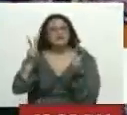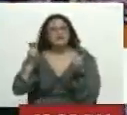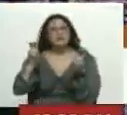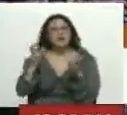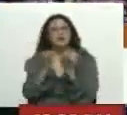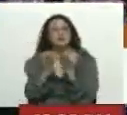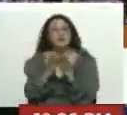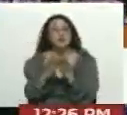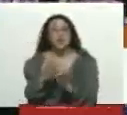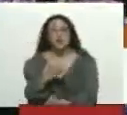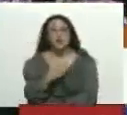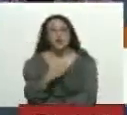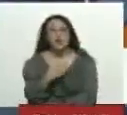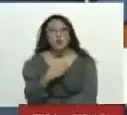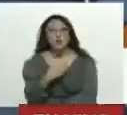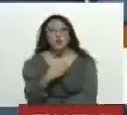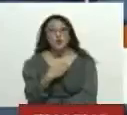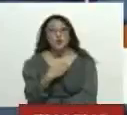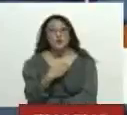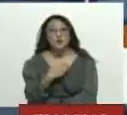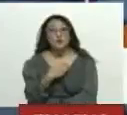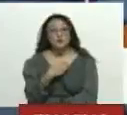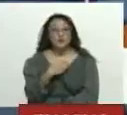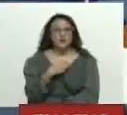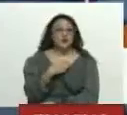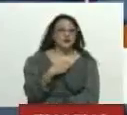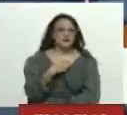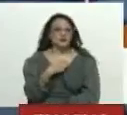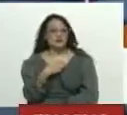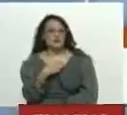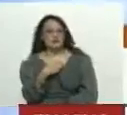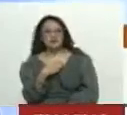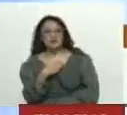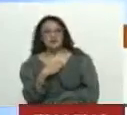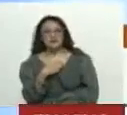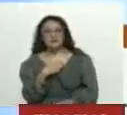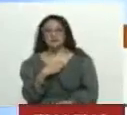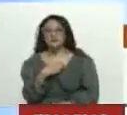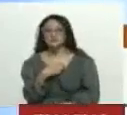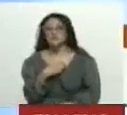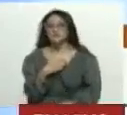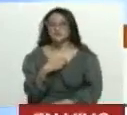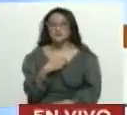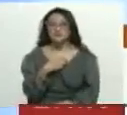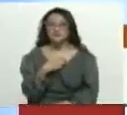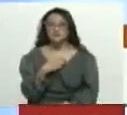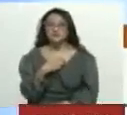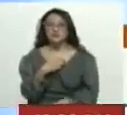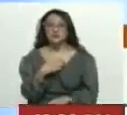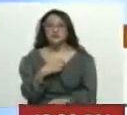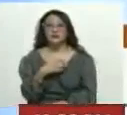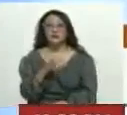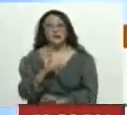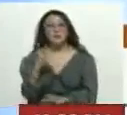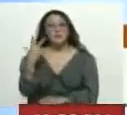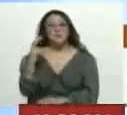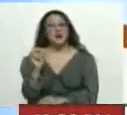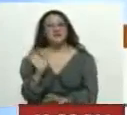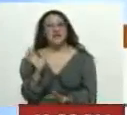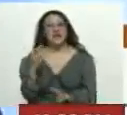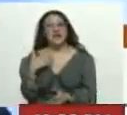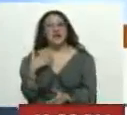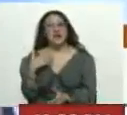puede ser meramente como le decimos nosotros nuestro chamo en la escuela no y allá en el territorio no es nada más para sacar el veinte o para